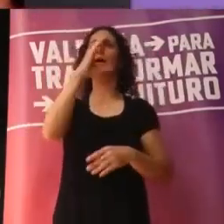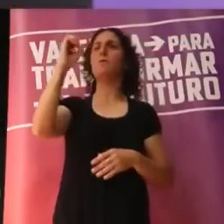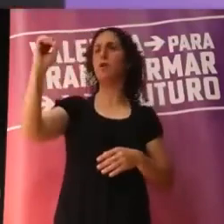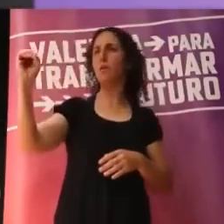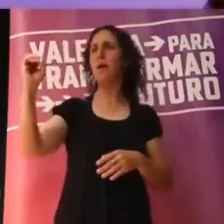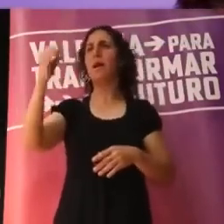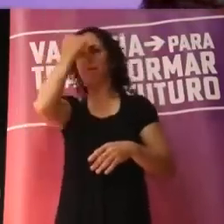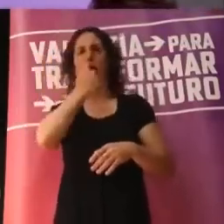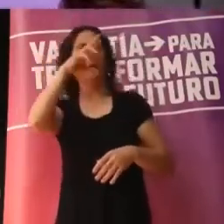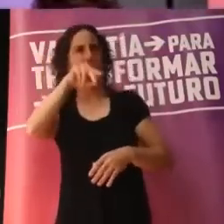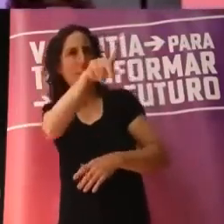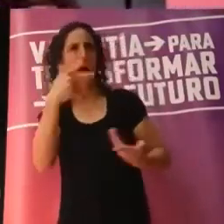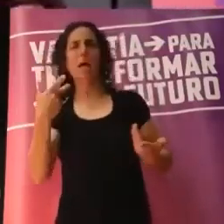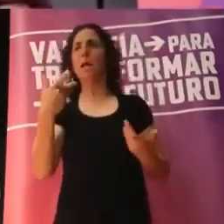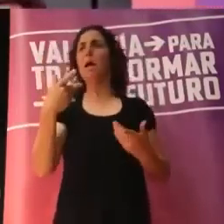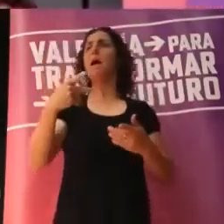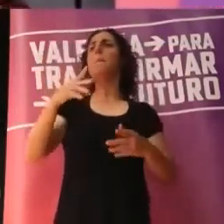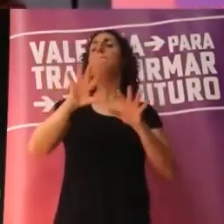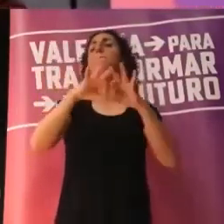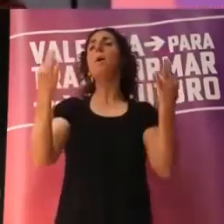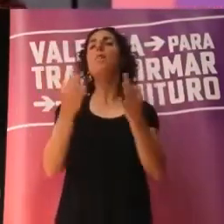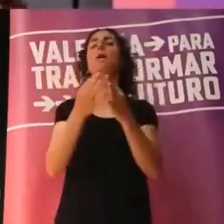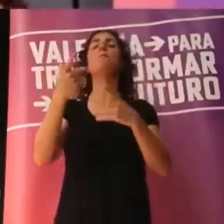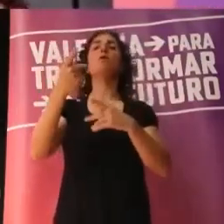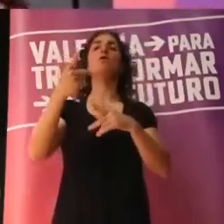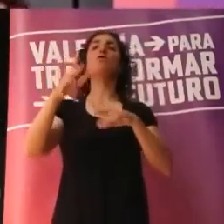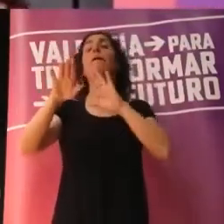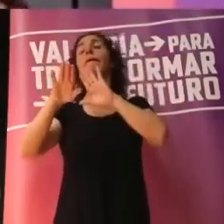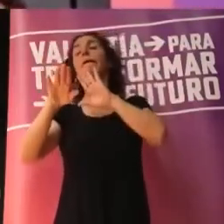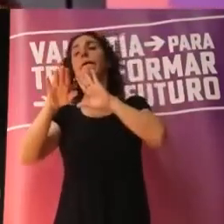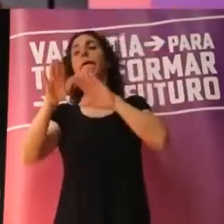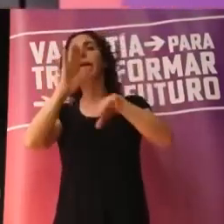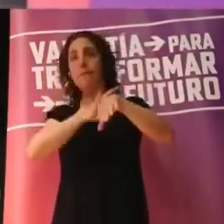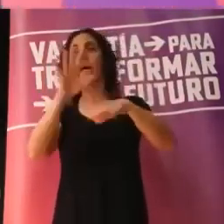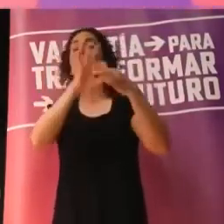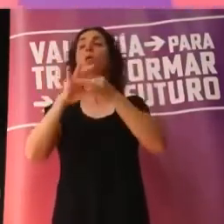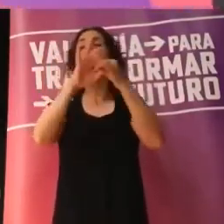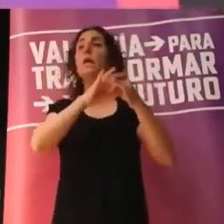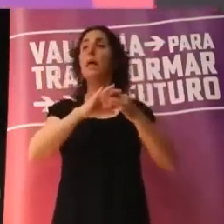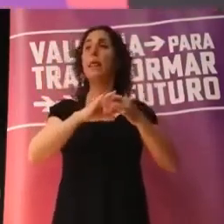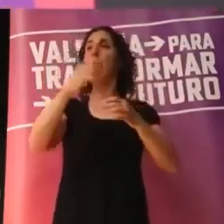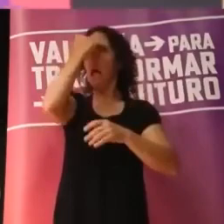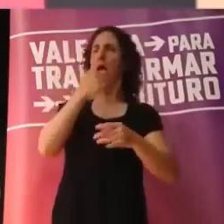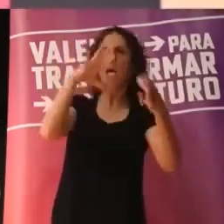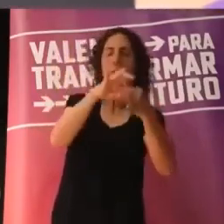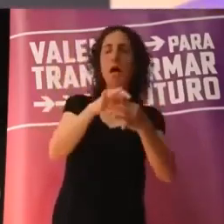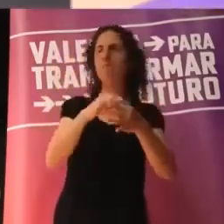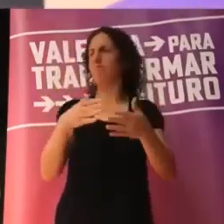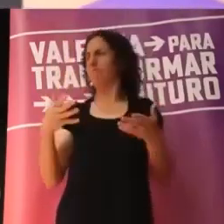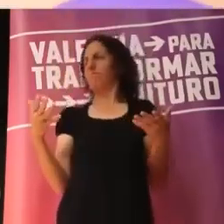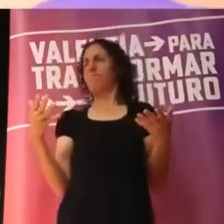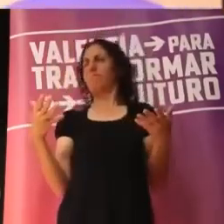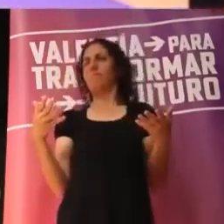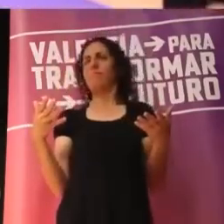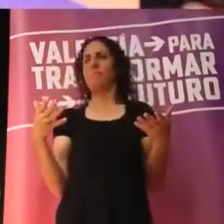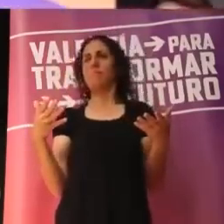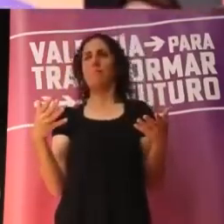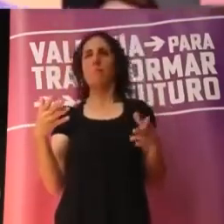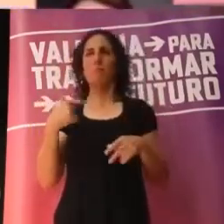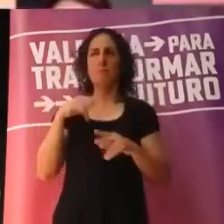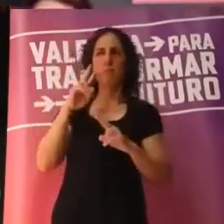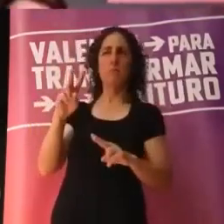ETA, Podemos, Esquerra Unida es ETA, todo es ETA. Entonces, ¿están